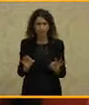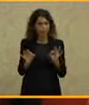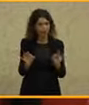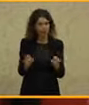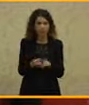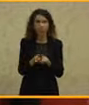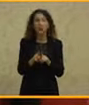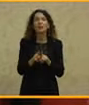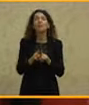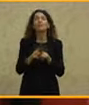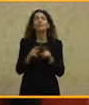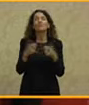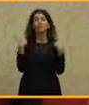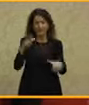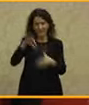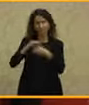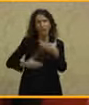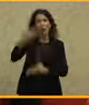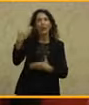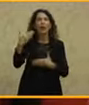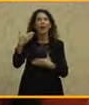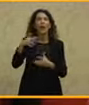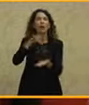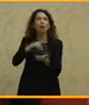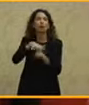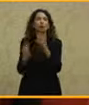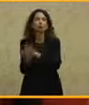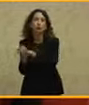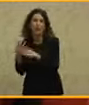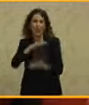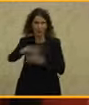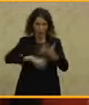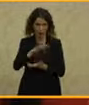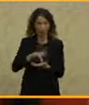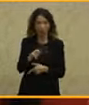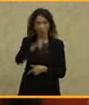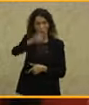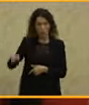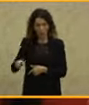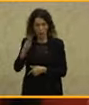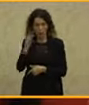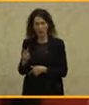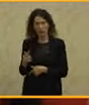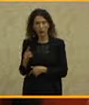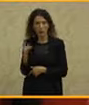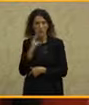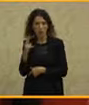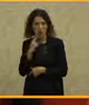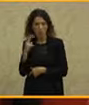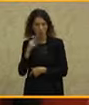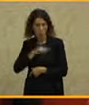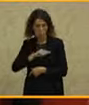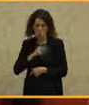Siempre es en la sección de sucesos. Eso hace que la gente pues nos tenga miedo.